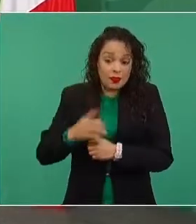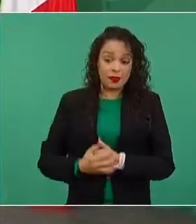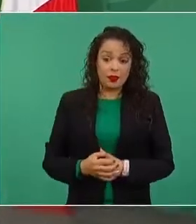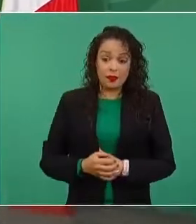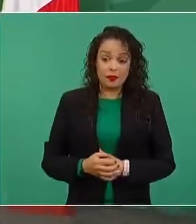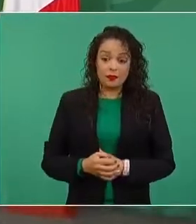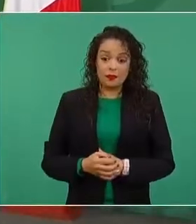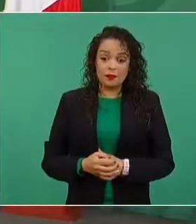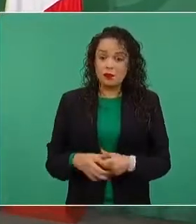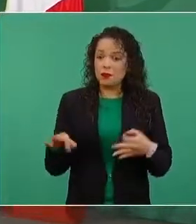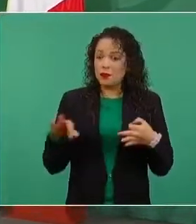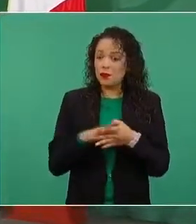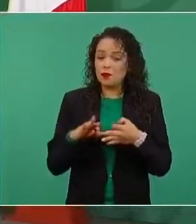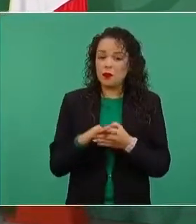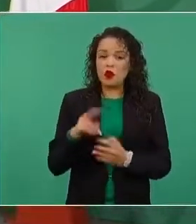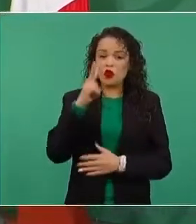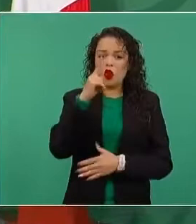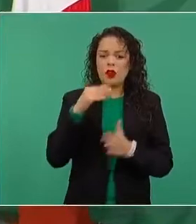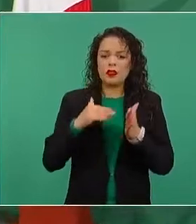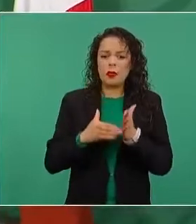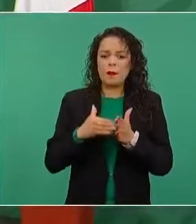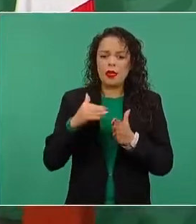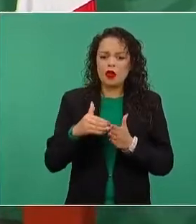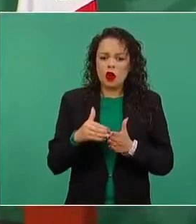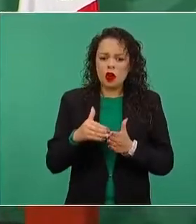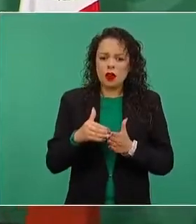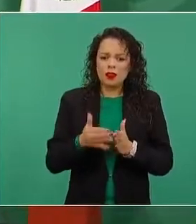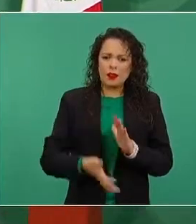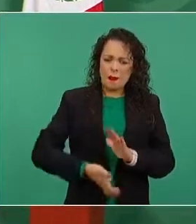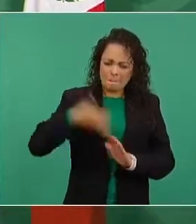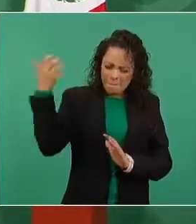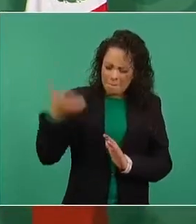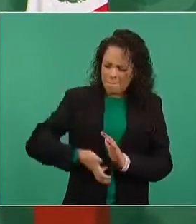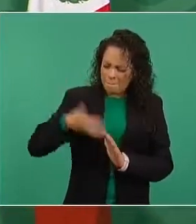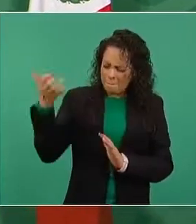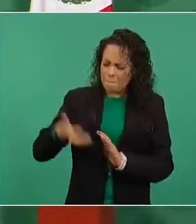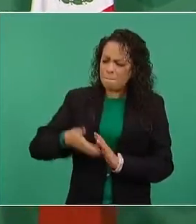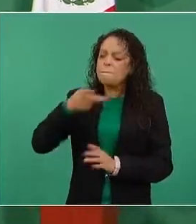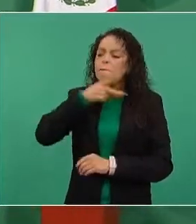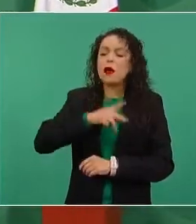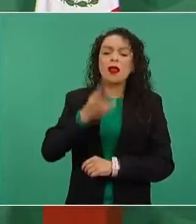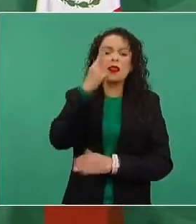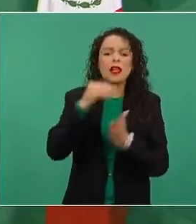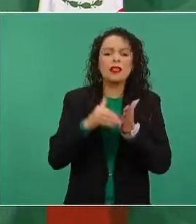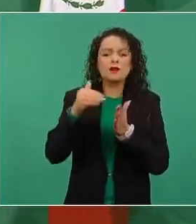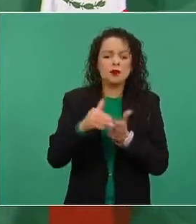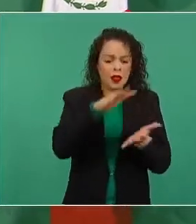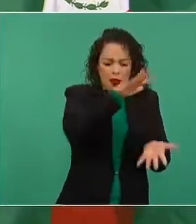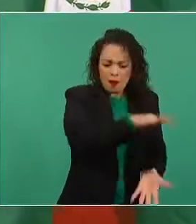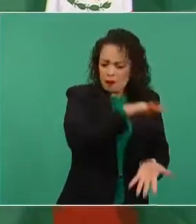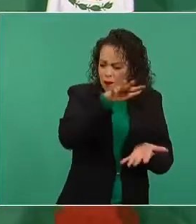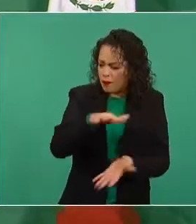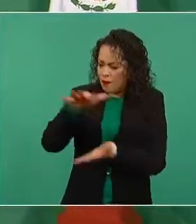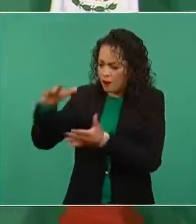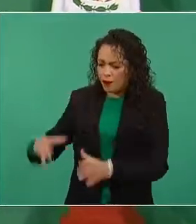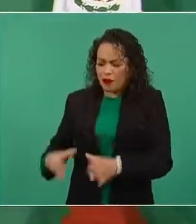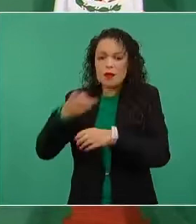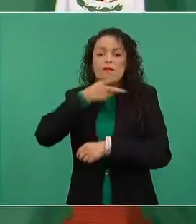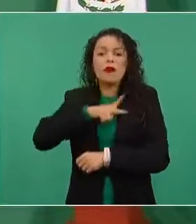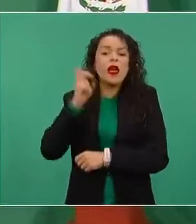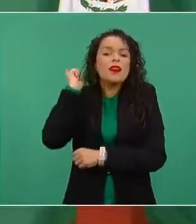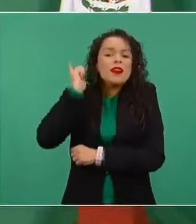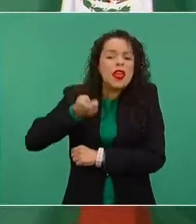alrededor de 2 millones, íbamos a estar produciendo 3 millones de barriles diarios con la reforma energética. ¿Sabe